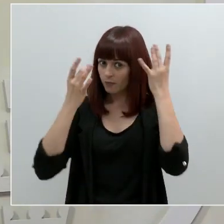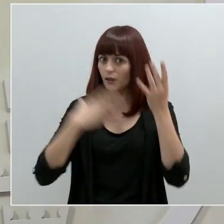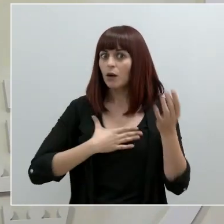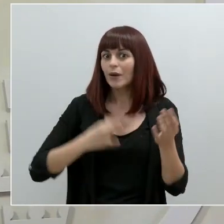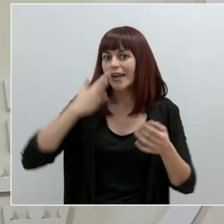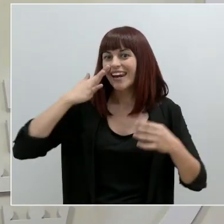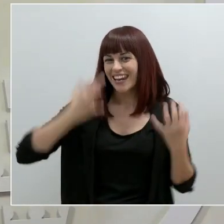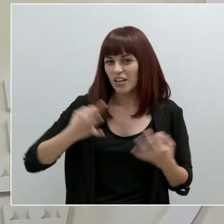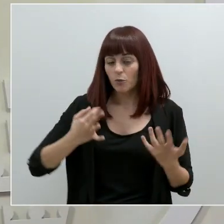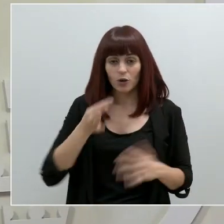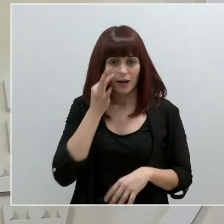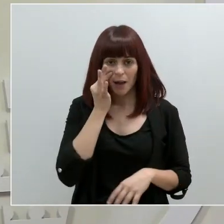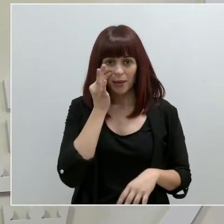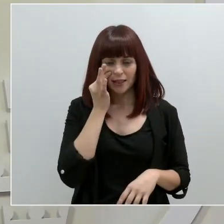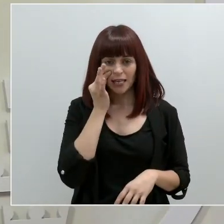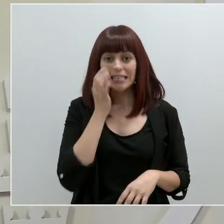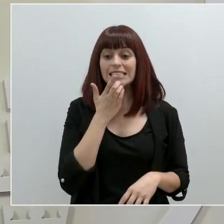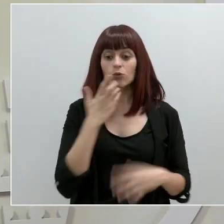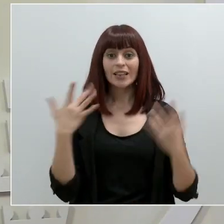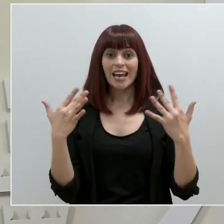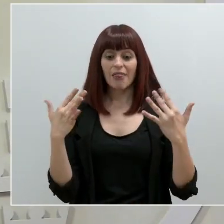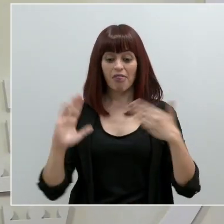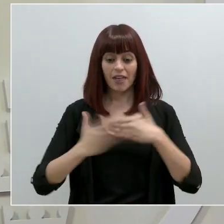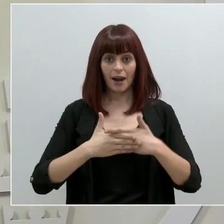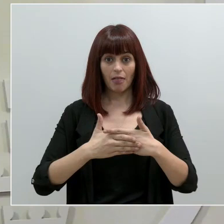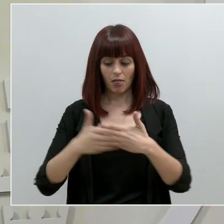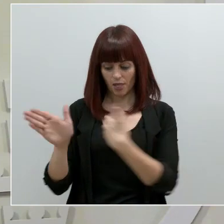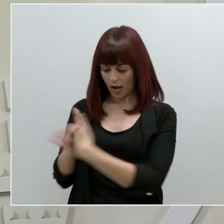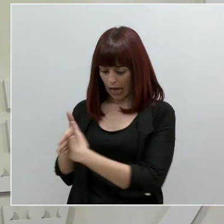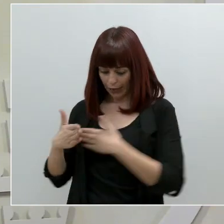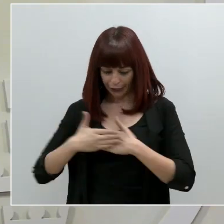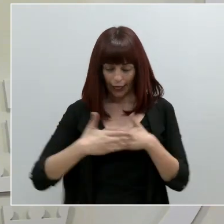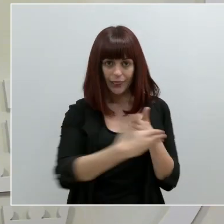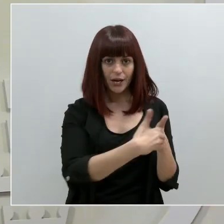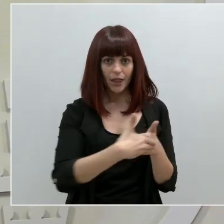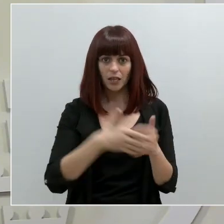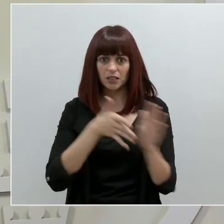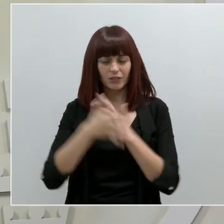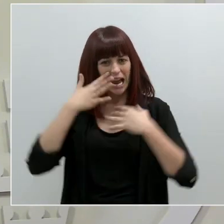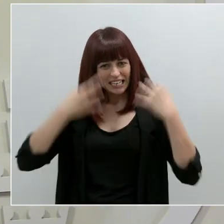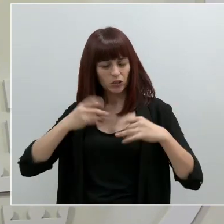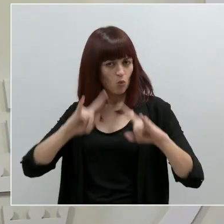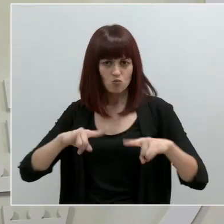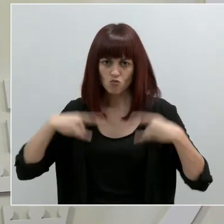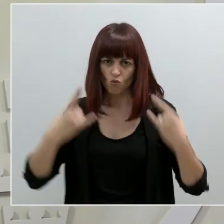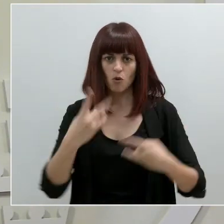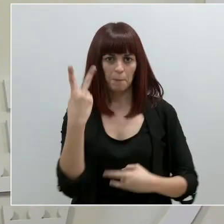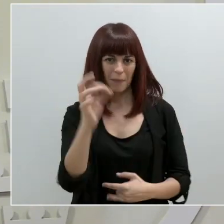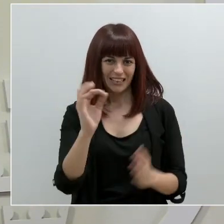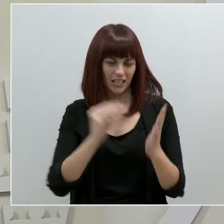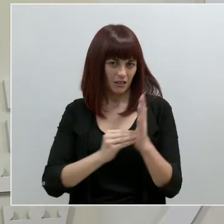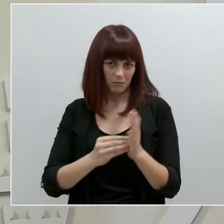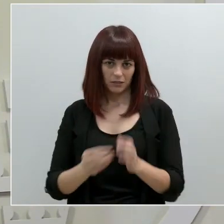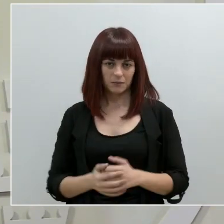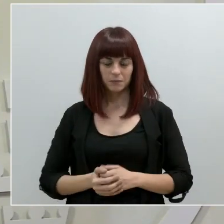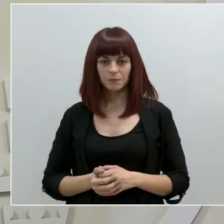cierto riesgo, pero realmente si es una terraza cerrada, el riesgo se multiplica por casi 20. Entonces,